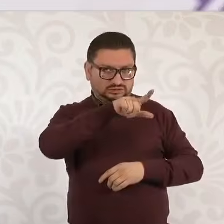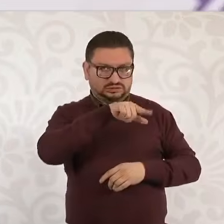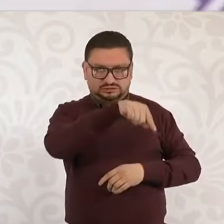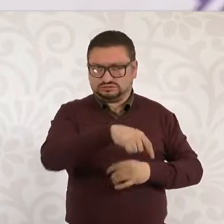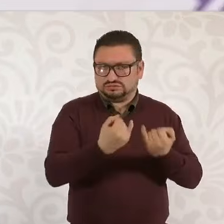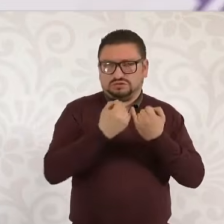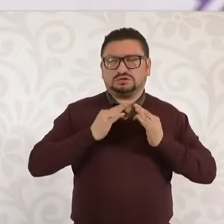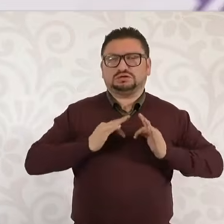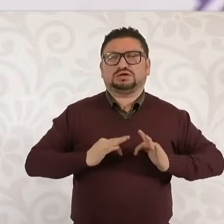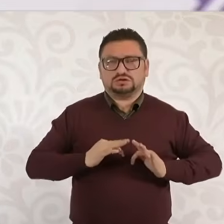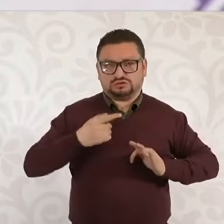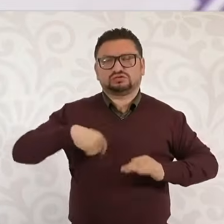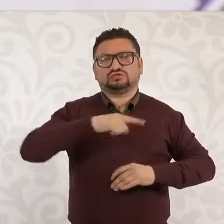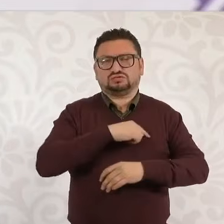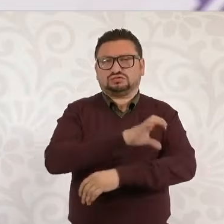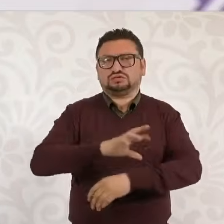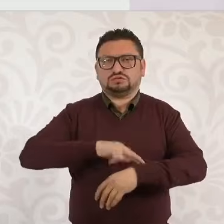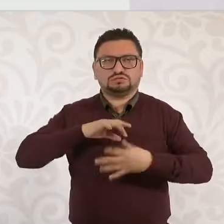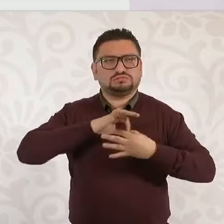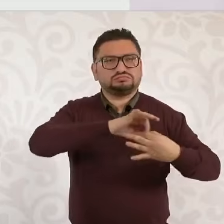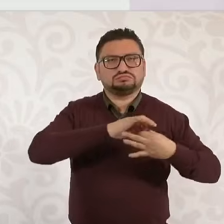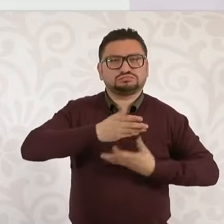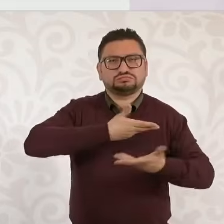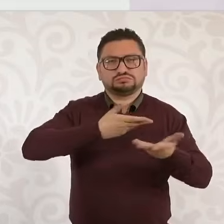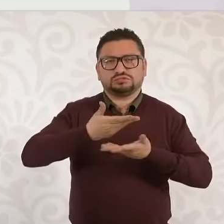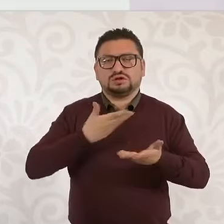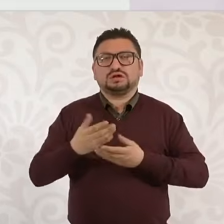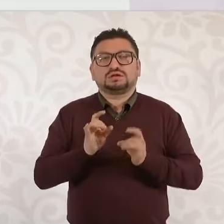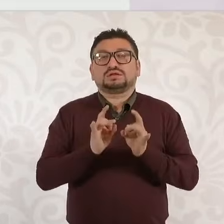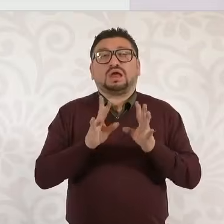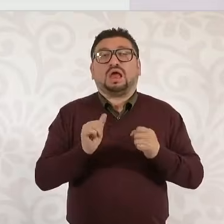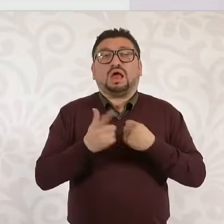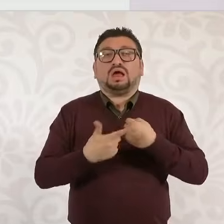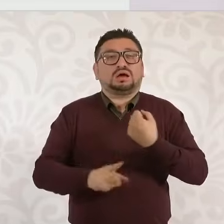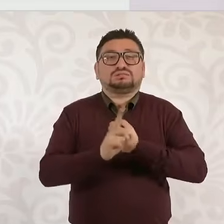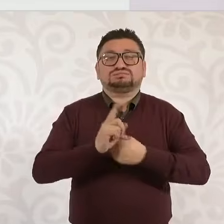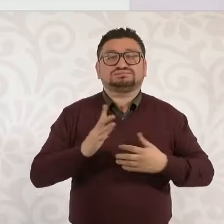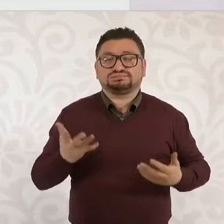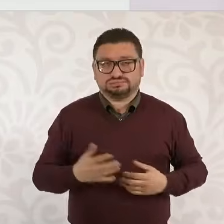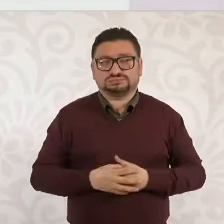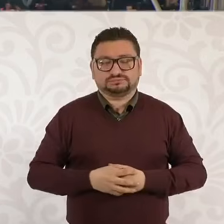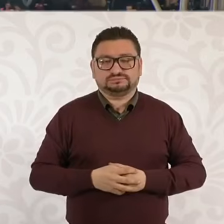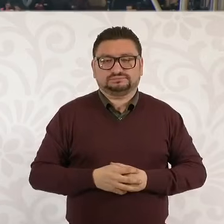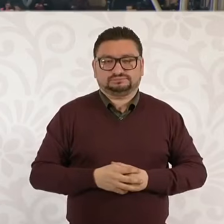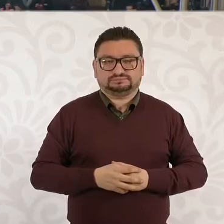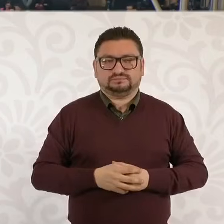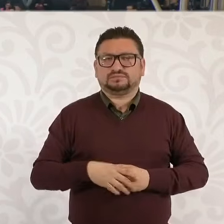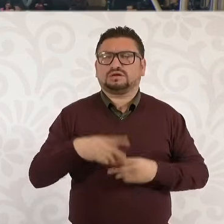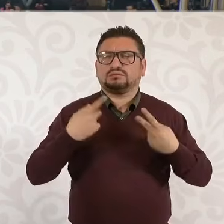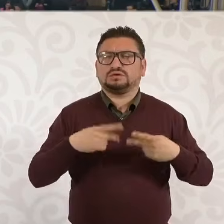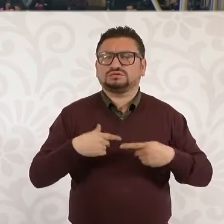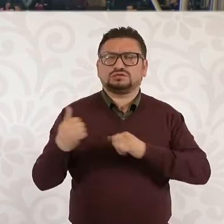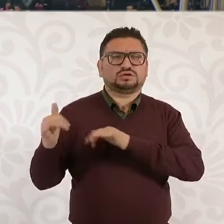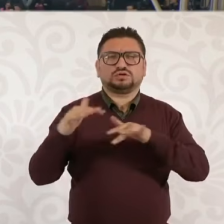estamos en constante coordinación para pues cualquier problema que se pudiera presentar. ¿Cuántos elementos se enviaron para